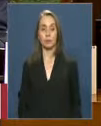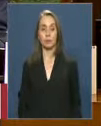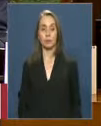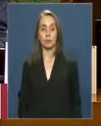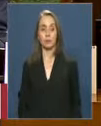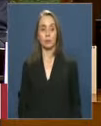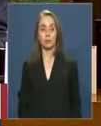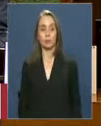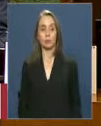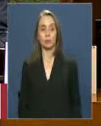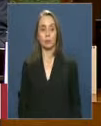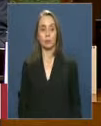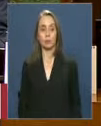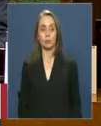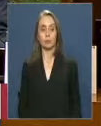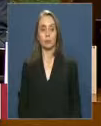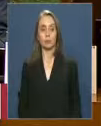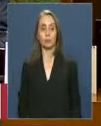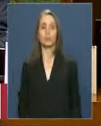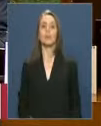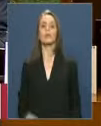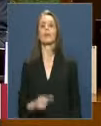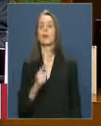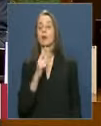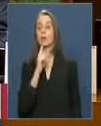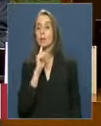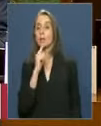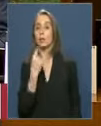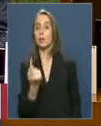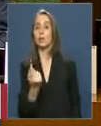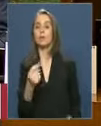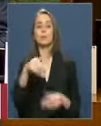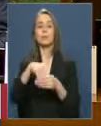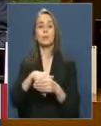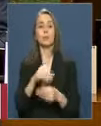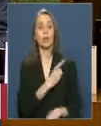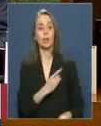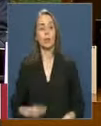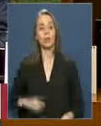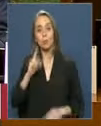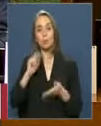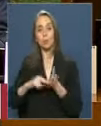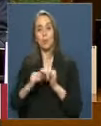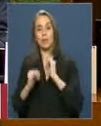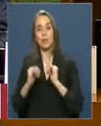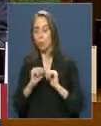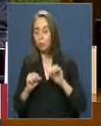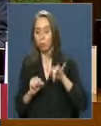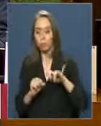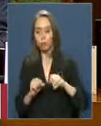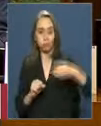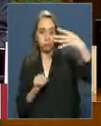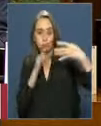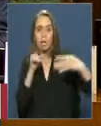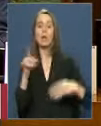Voy a tomar los nominativos. Perfecto. Voy a tomar los votos nominativos de los diputados que están con problemas de conexión. Diputado señor Alinco, ¿cómo